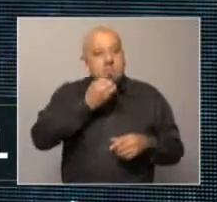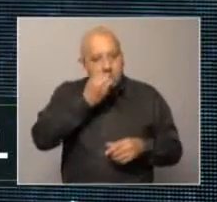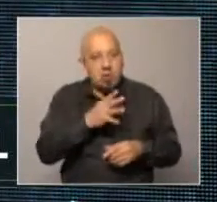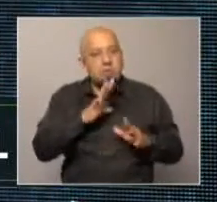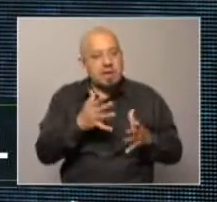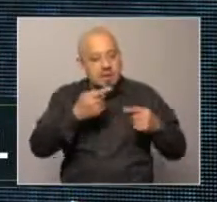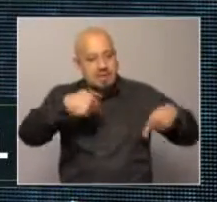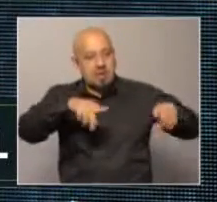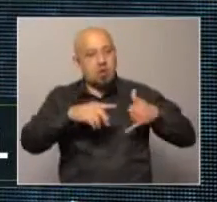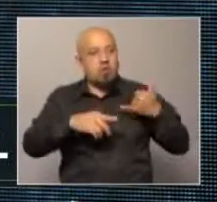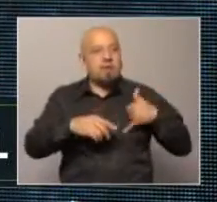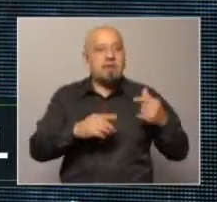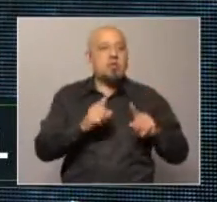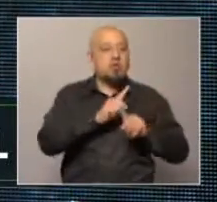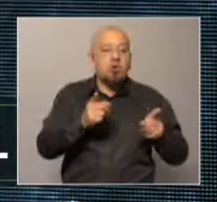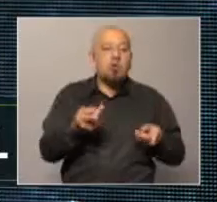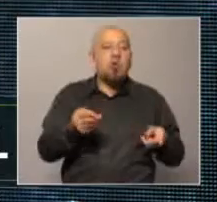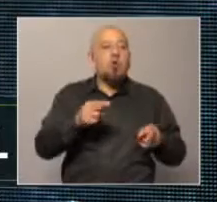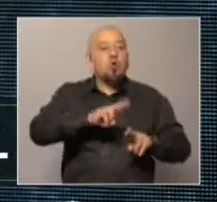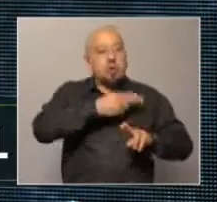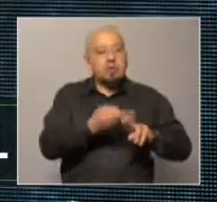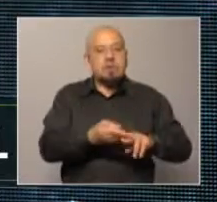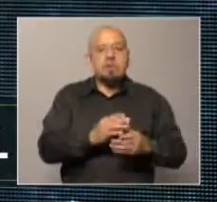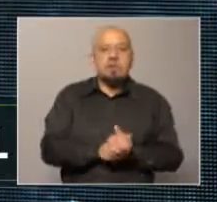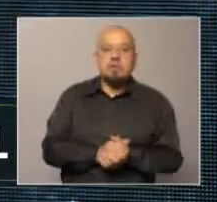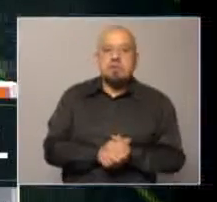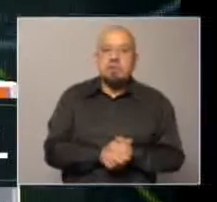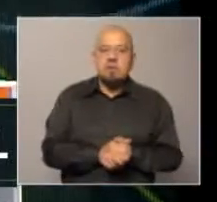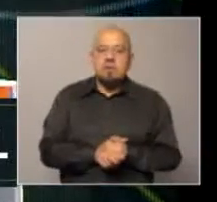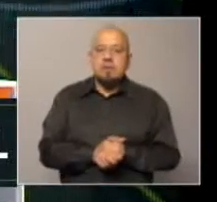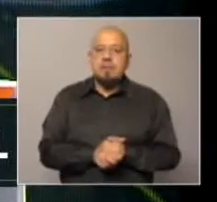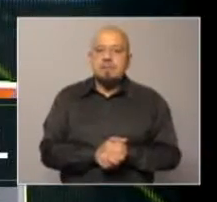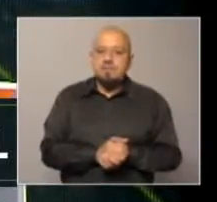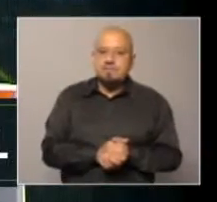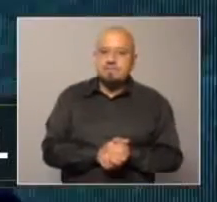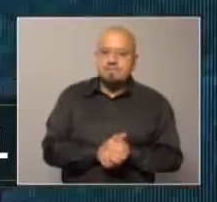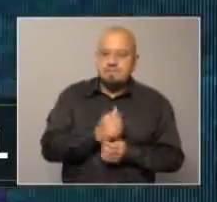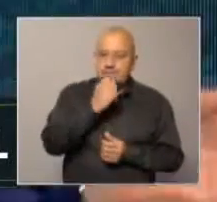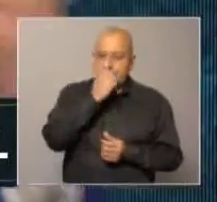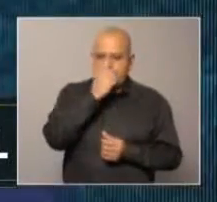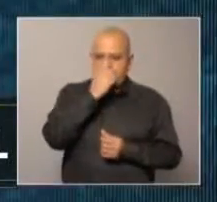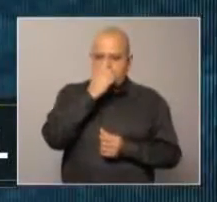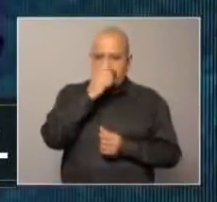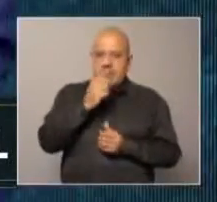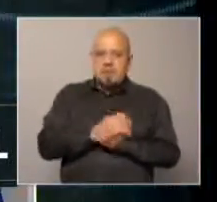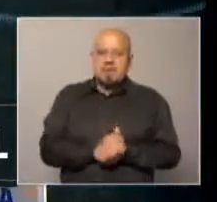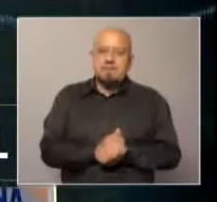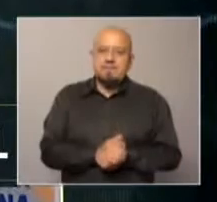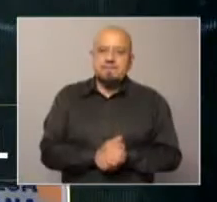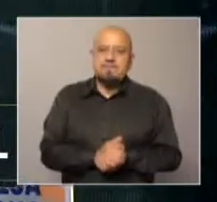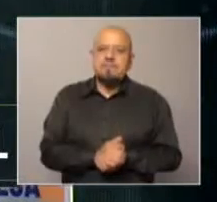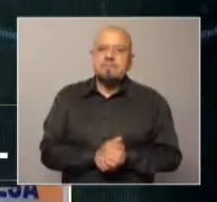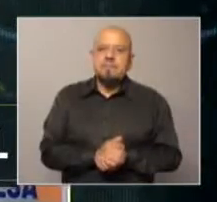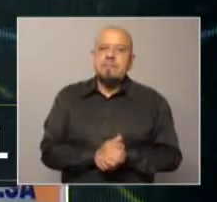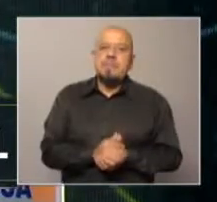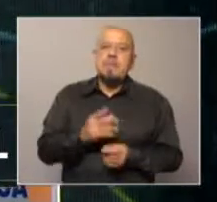esos adolescentes no transgredan las normas penales. Gabriel, perdón, me puedo poner en antipático, sí. Me gusta ponerme el traje yo antipático. Yo le quiero, perdón, ponete en antipático. No, porque